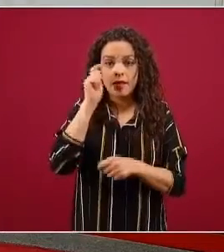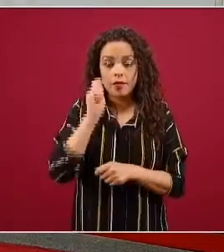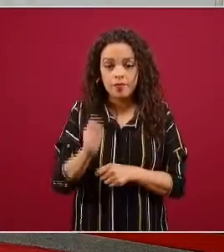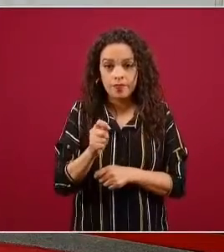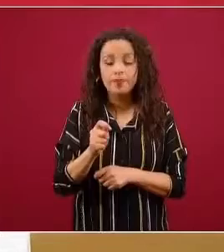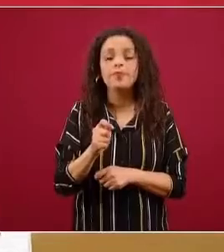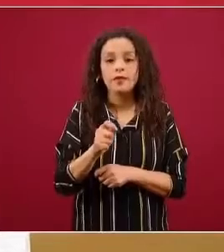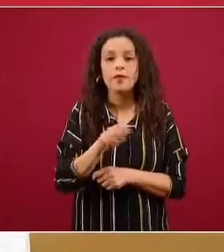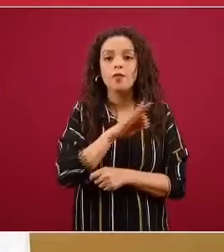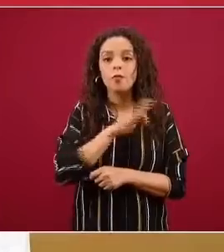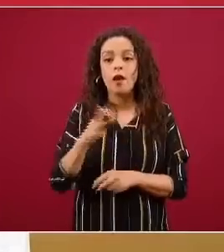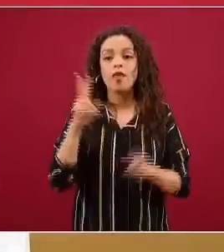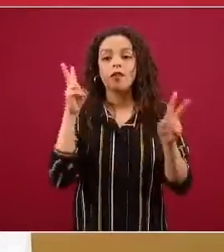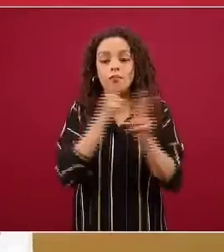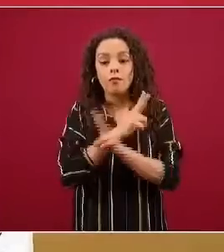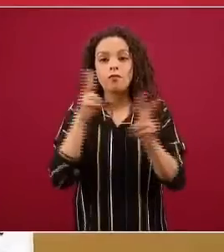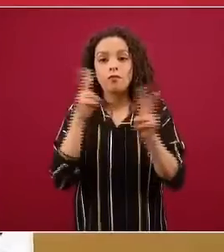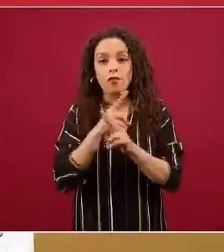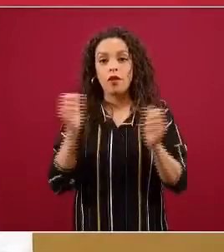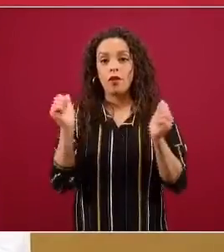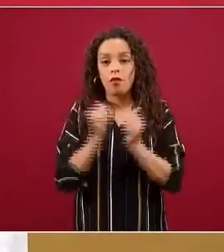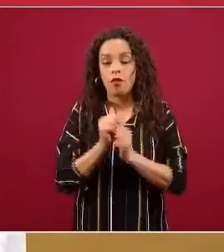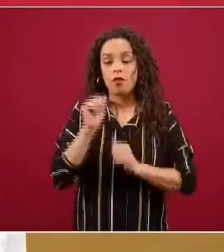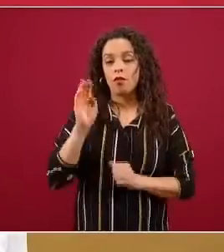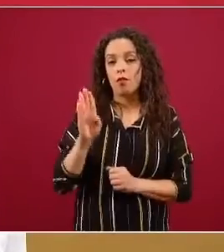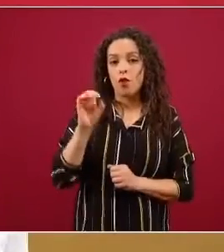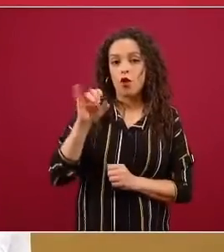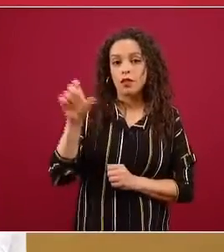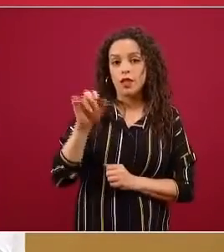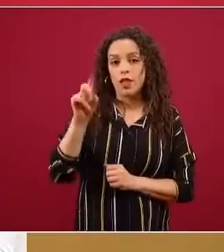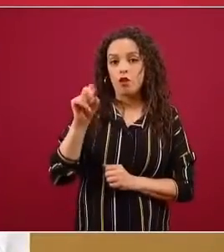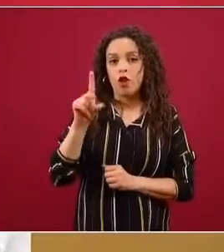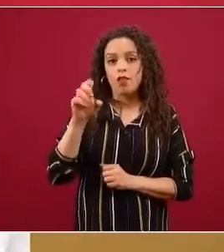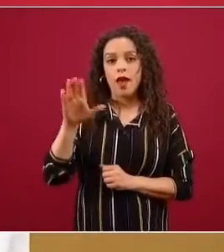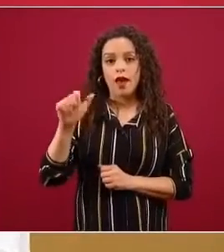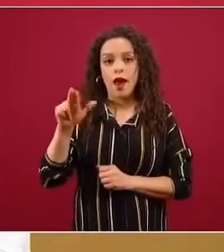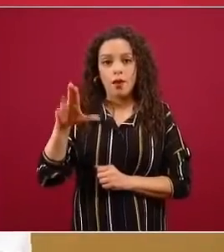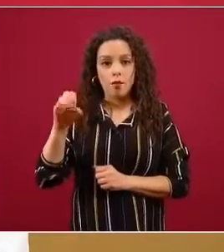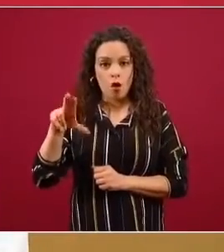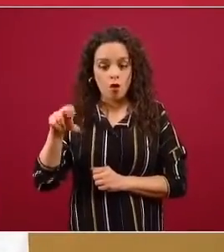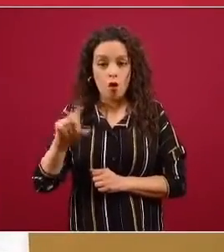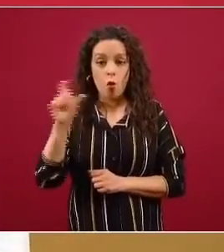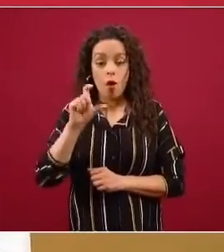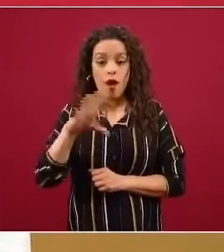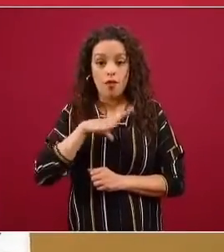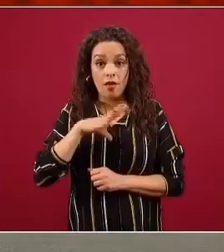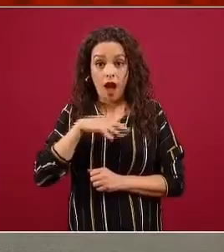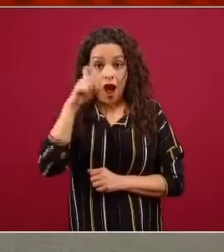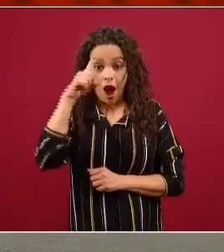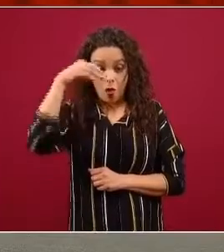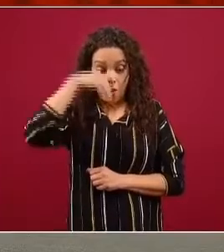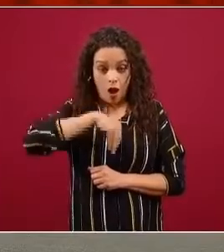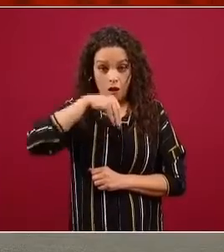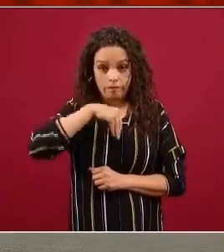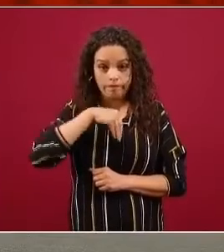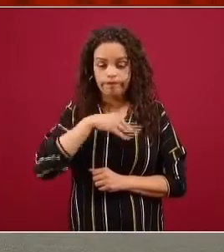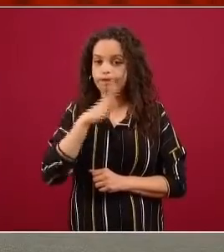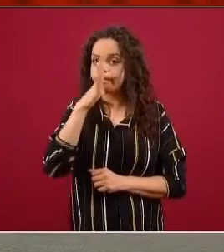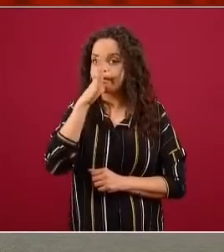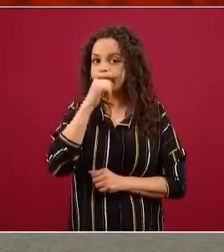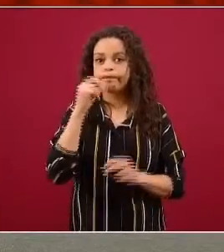de oxígeno por dióxido de carbono. Cuando se llenan de líquido por efecto de la inflamación, no se puede